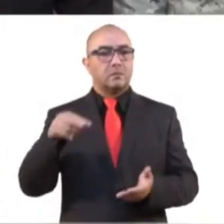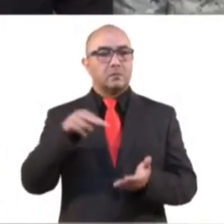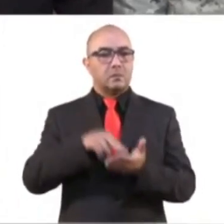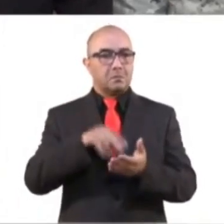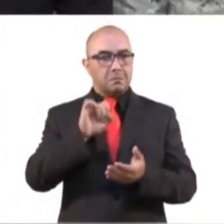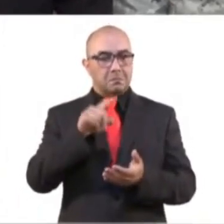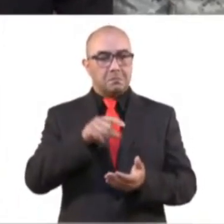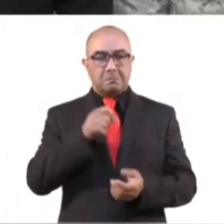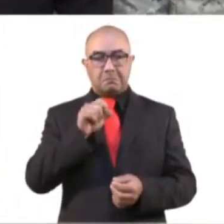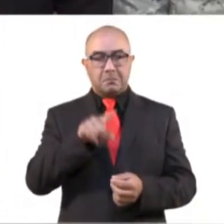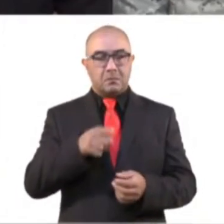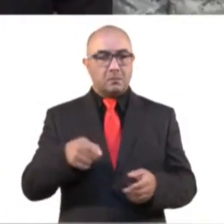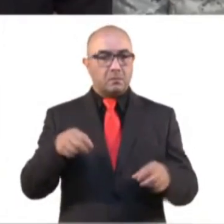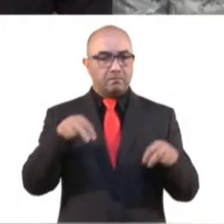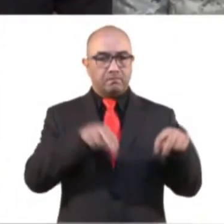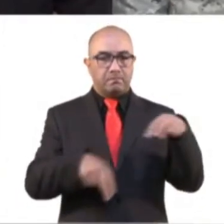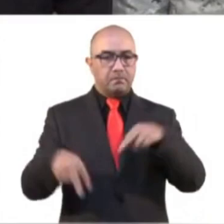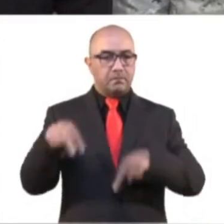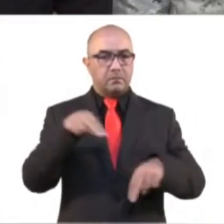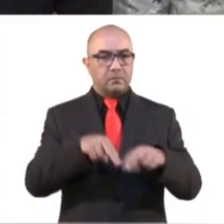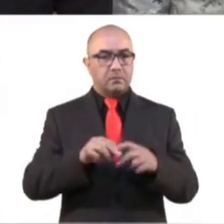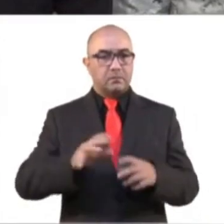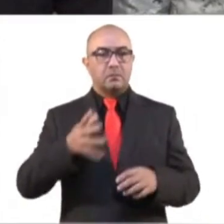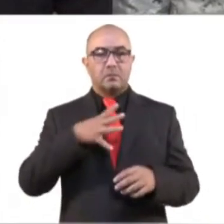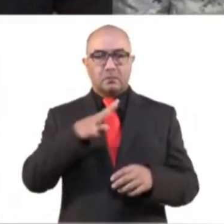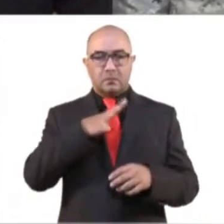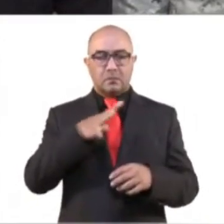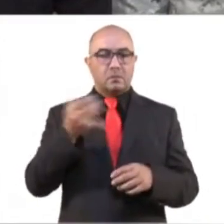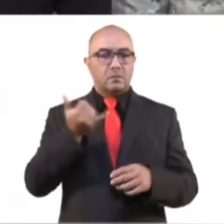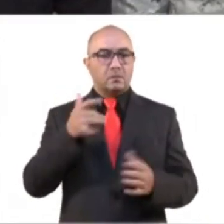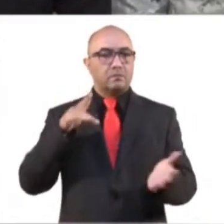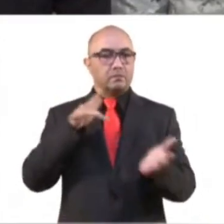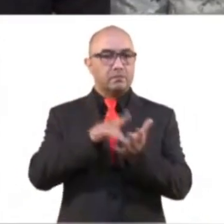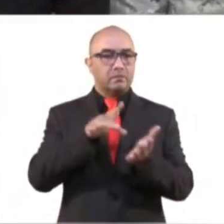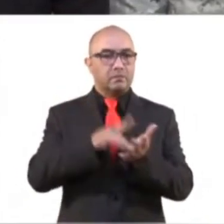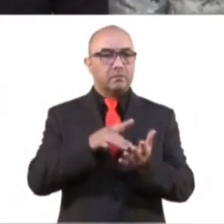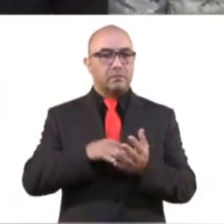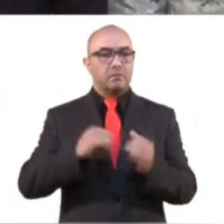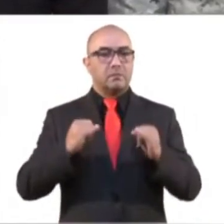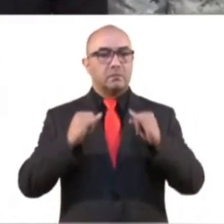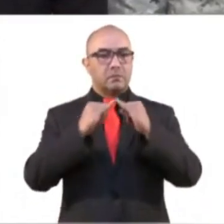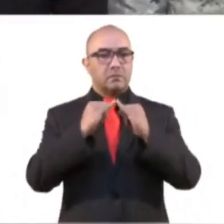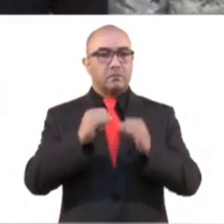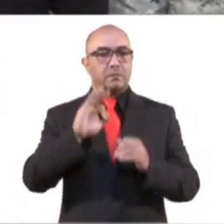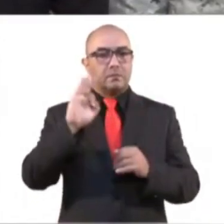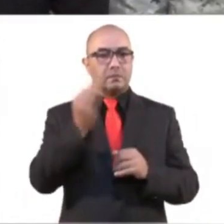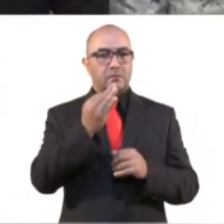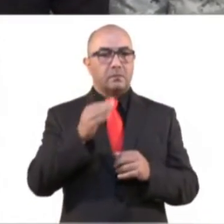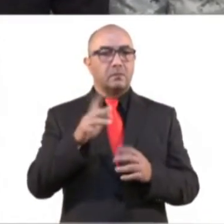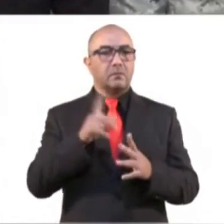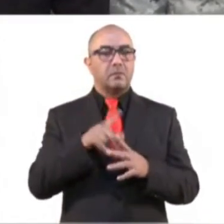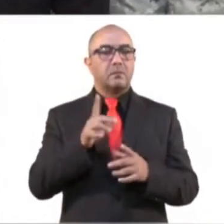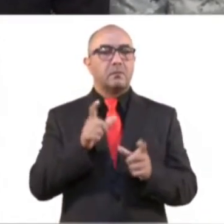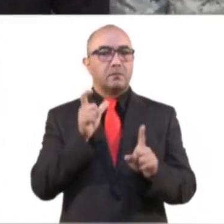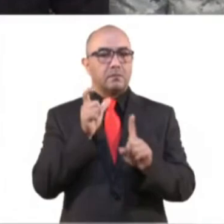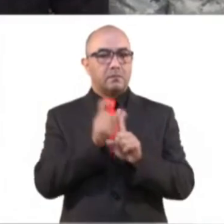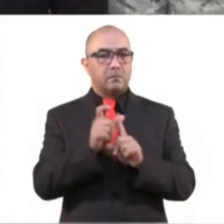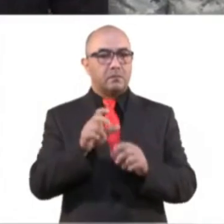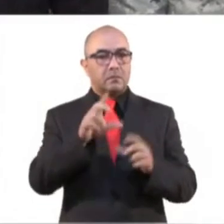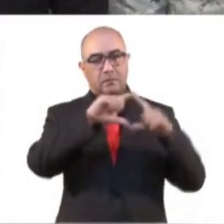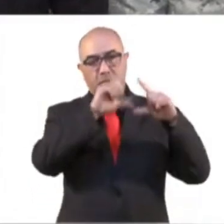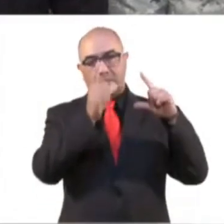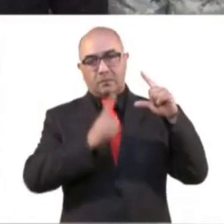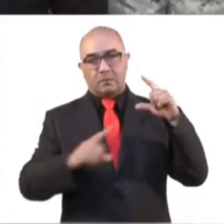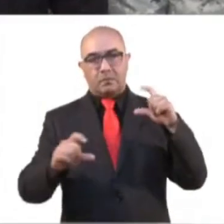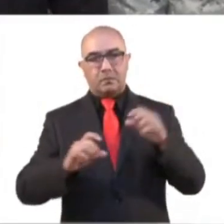ese mismo momento hemos tenido el apoyo también de instituciones federales de la secretar la defensa Nacional de